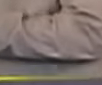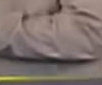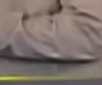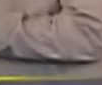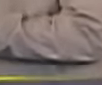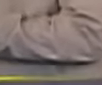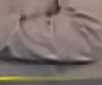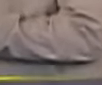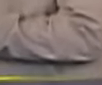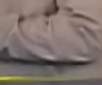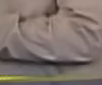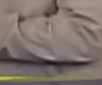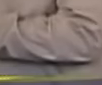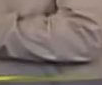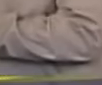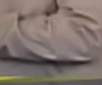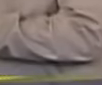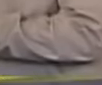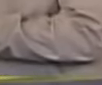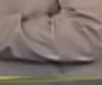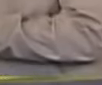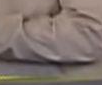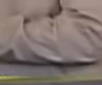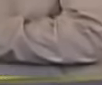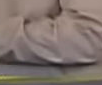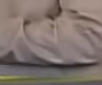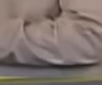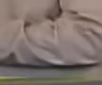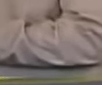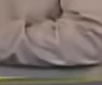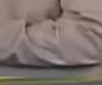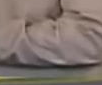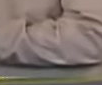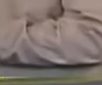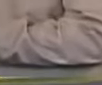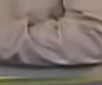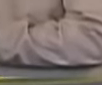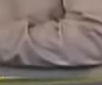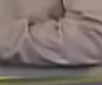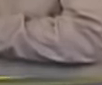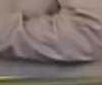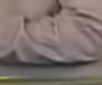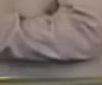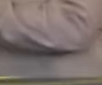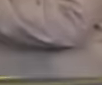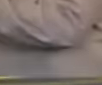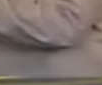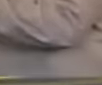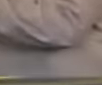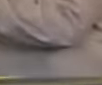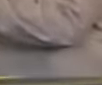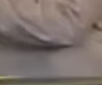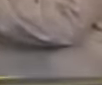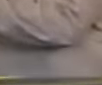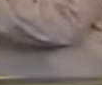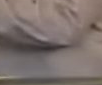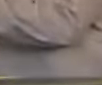Maduro Moros, quien además es el candidato por el Gran Polo Patriótico, es a participar en paz y con civismo. En este